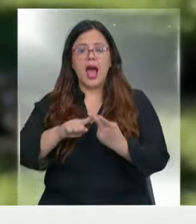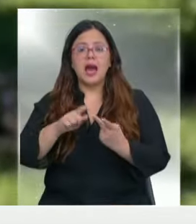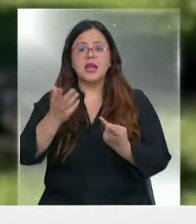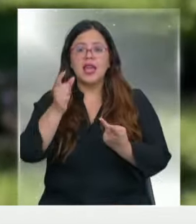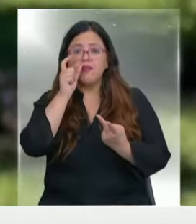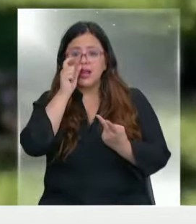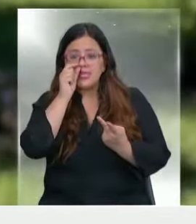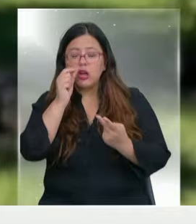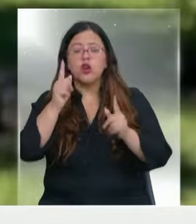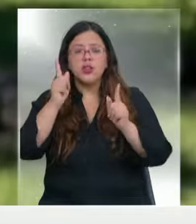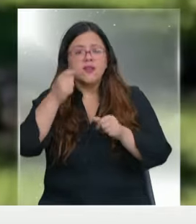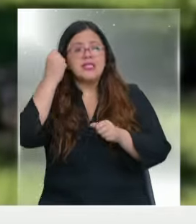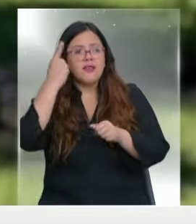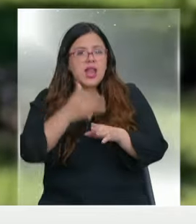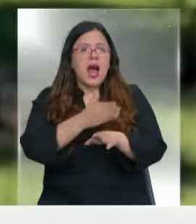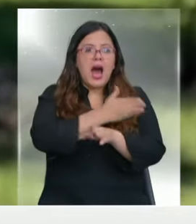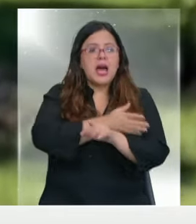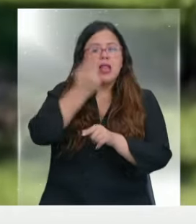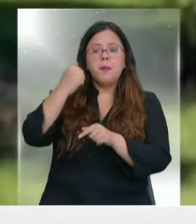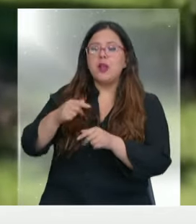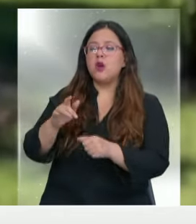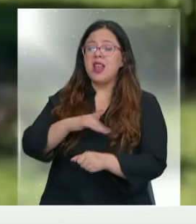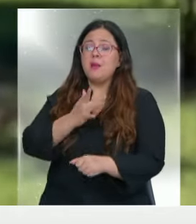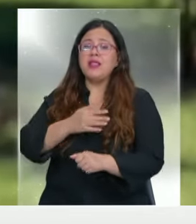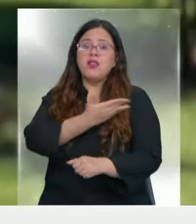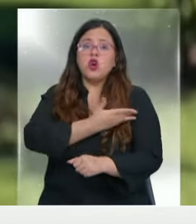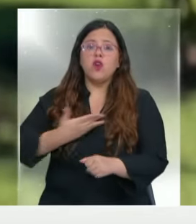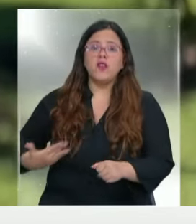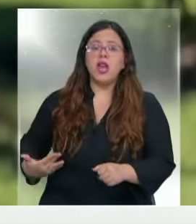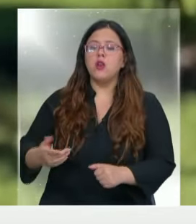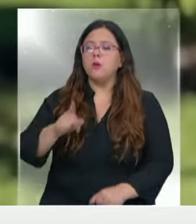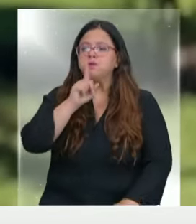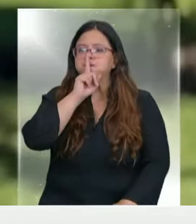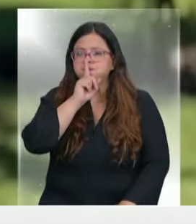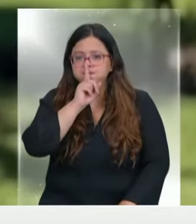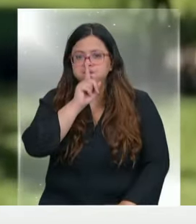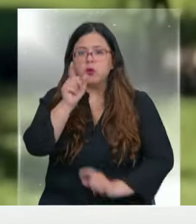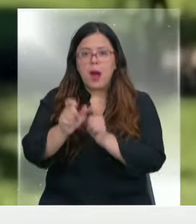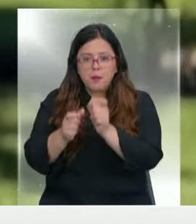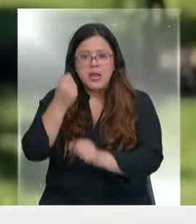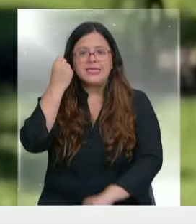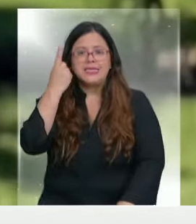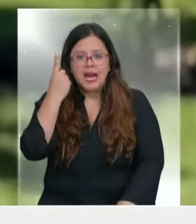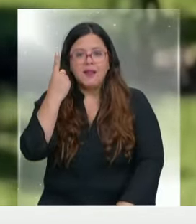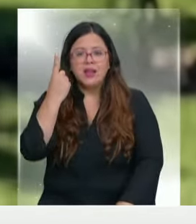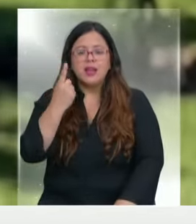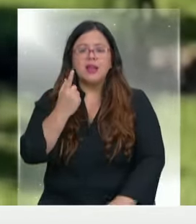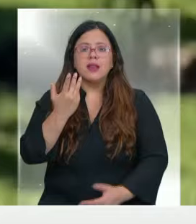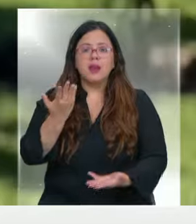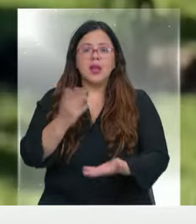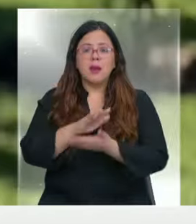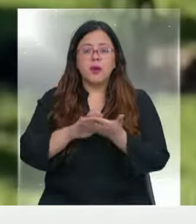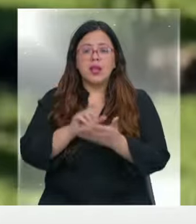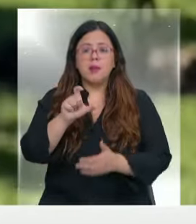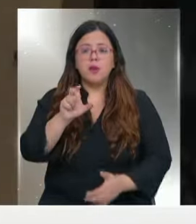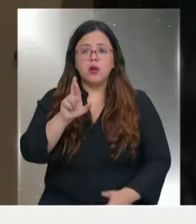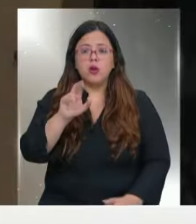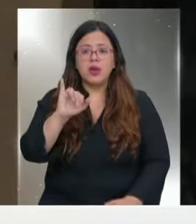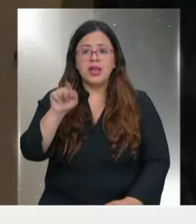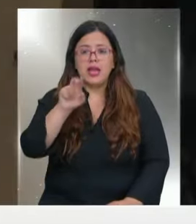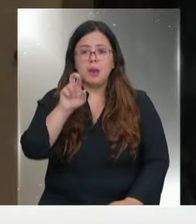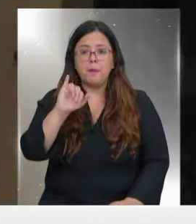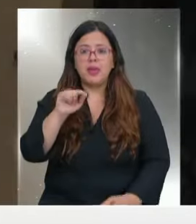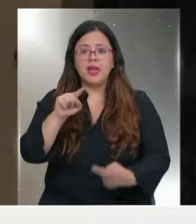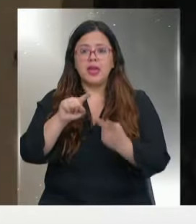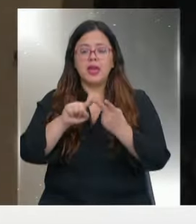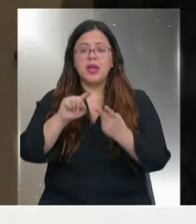pero desafortunadamente el gobierno optó por un pacto de silencio con los que sí sabían, como es el caso de Crispi y Durán. Se está